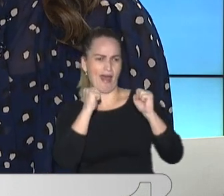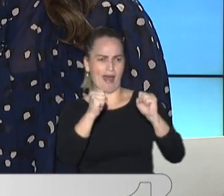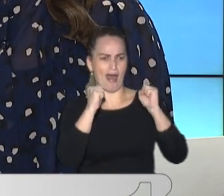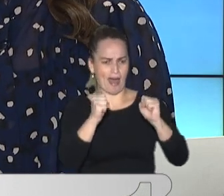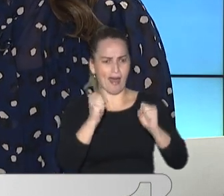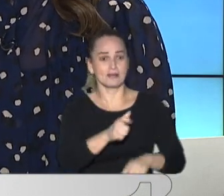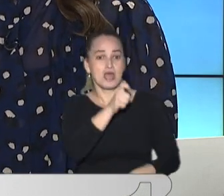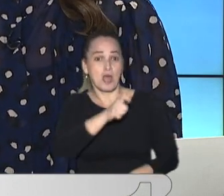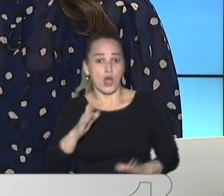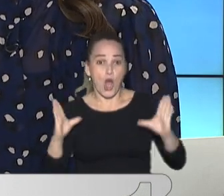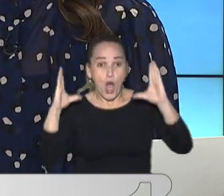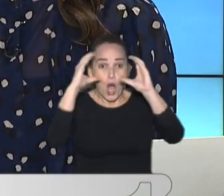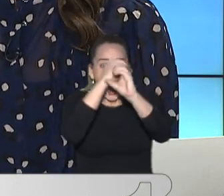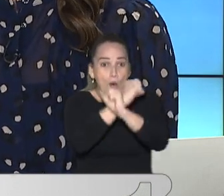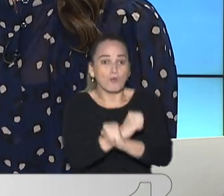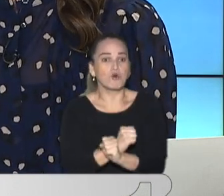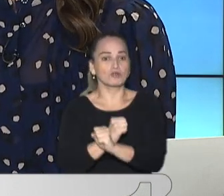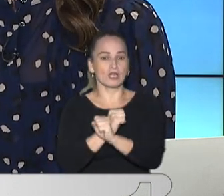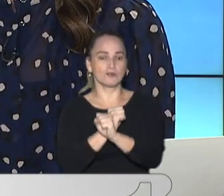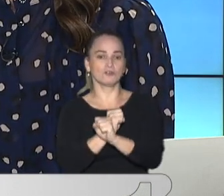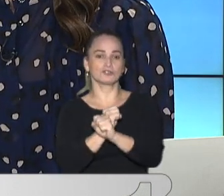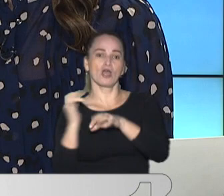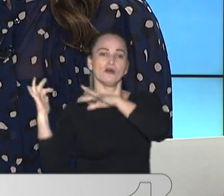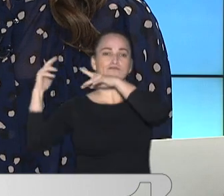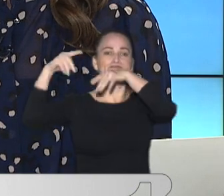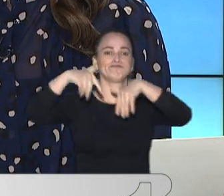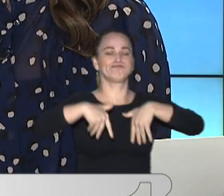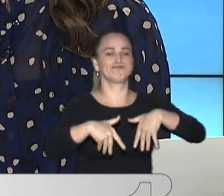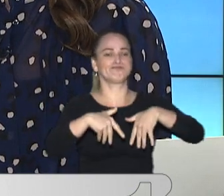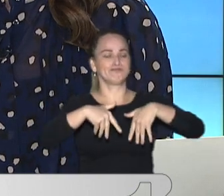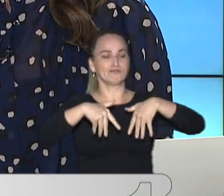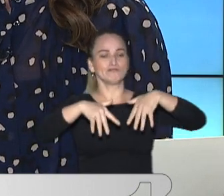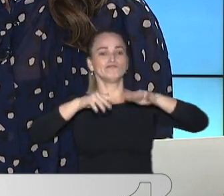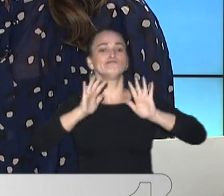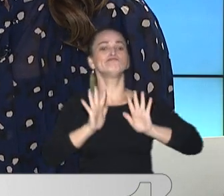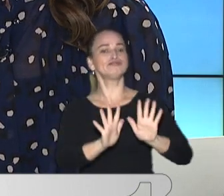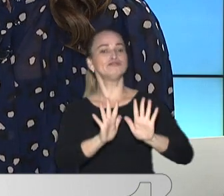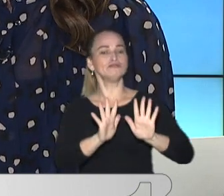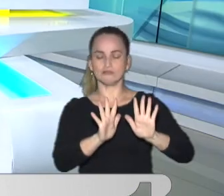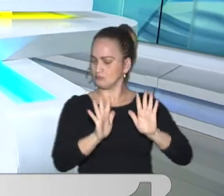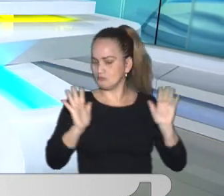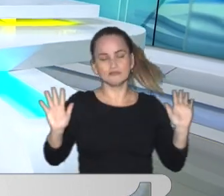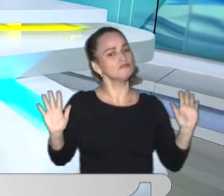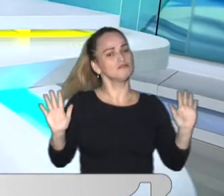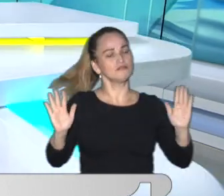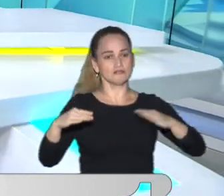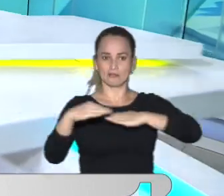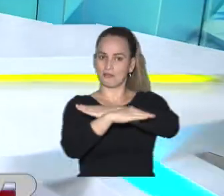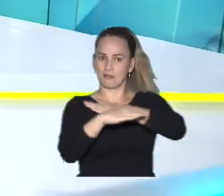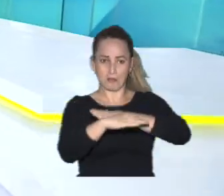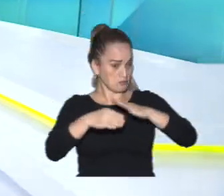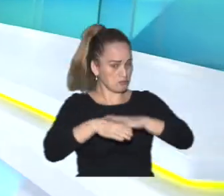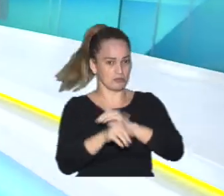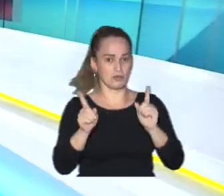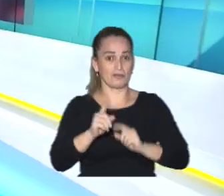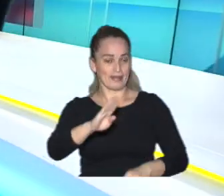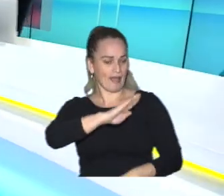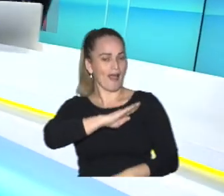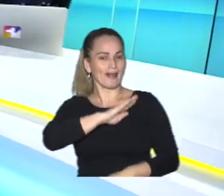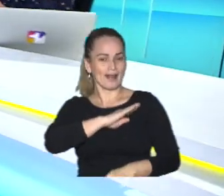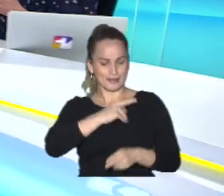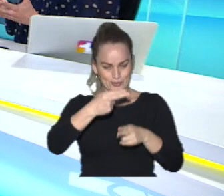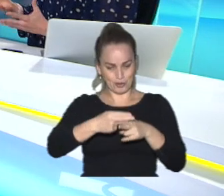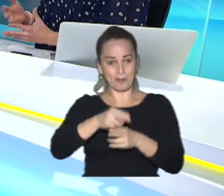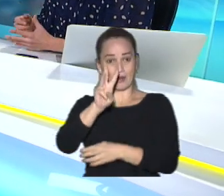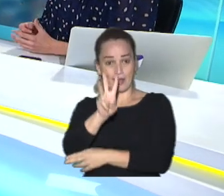transportadores pasaron la noche en la vía que conduce a la zona industrial y la mantienen bloqueada. Tatiana Rodríguez, buenos días. ¿Qué responde el alcalde William